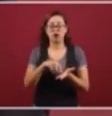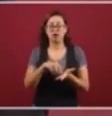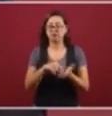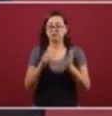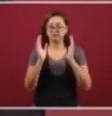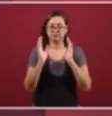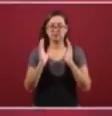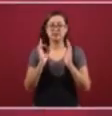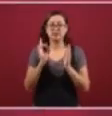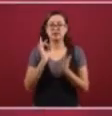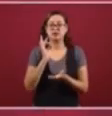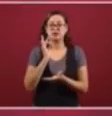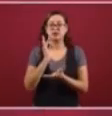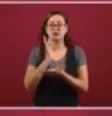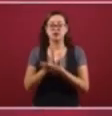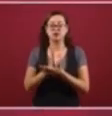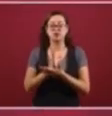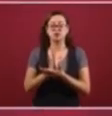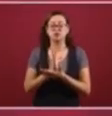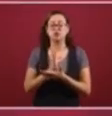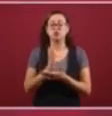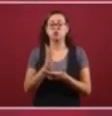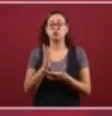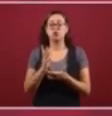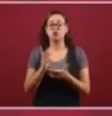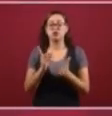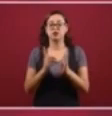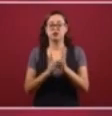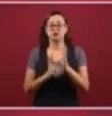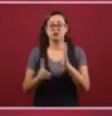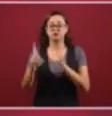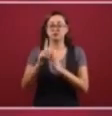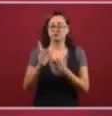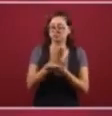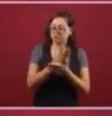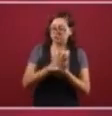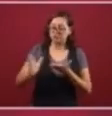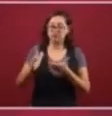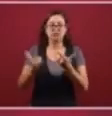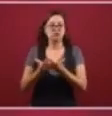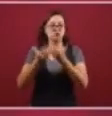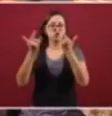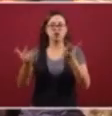voy a separar la parte histórica,